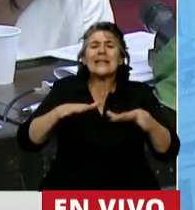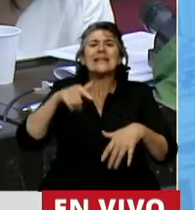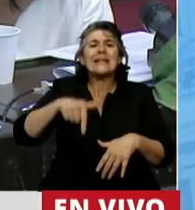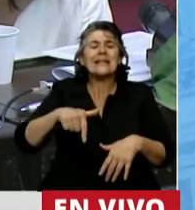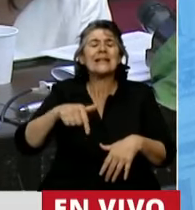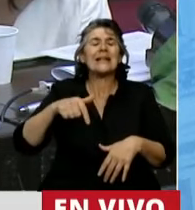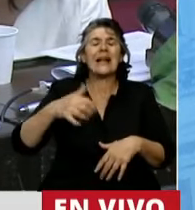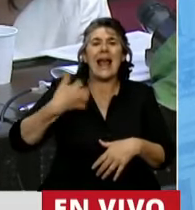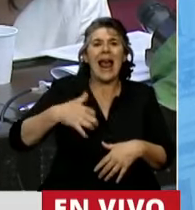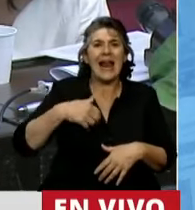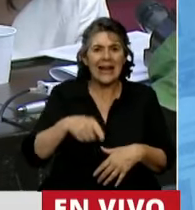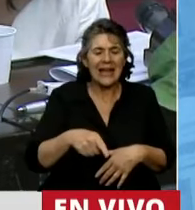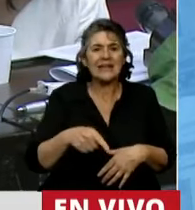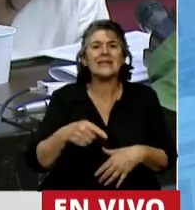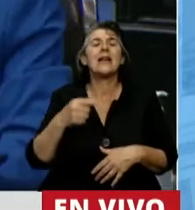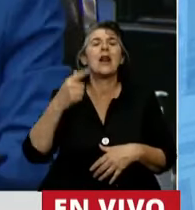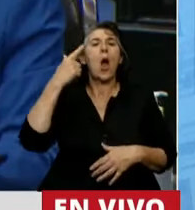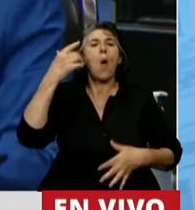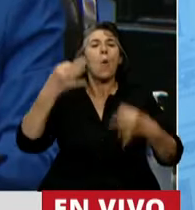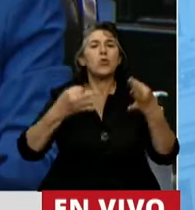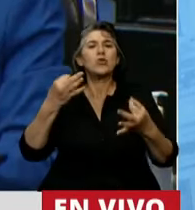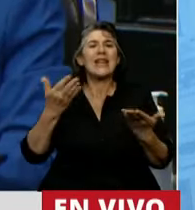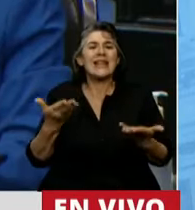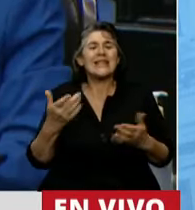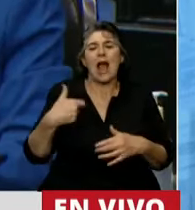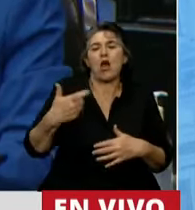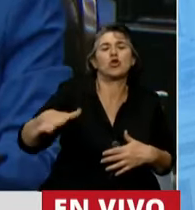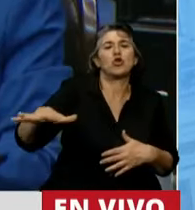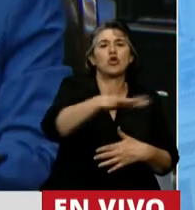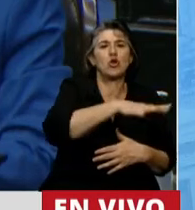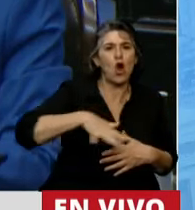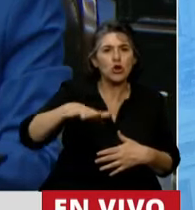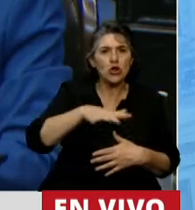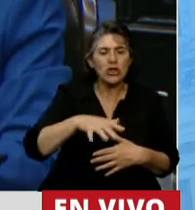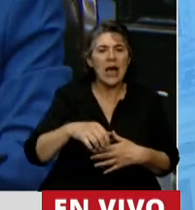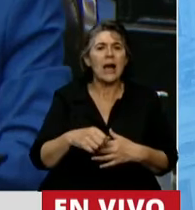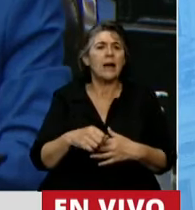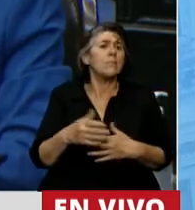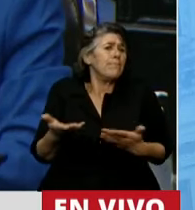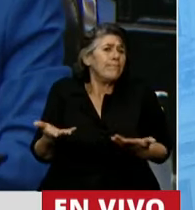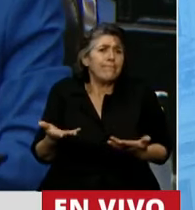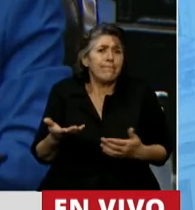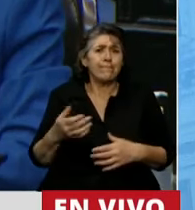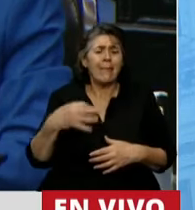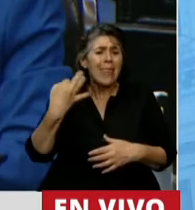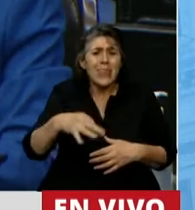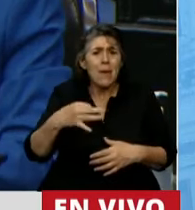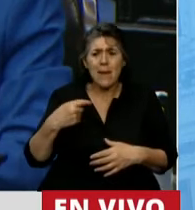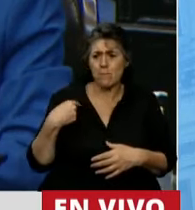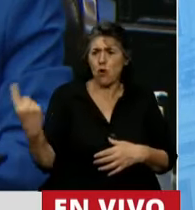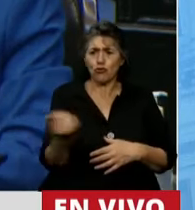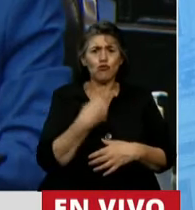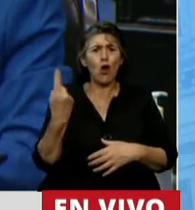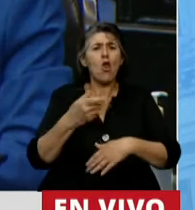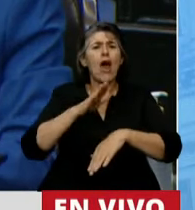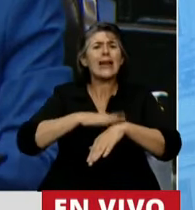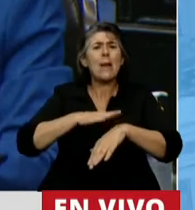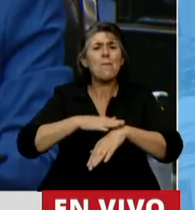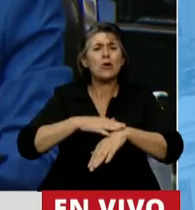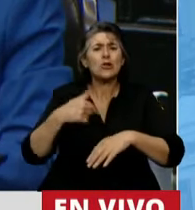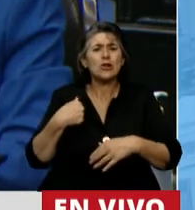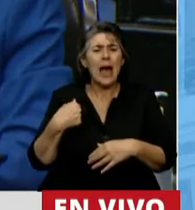real, justicia social. Y acá también tenemos que hacernos cargo, porque el aborto, que no es un hecho aislado, que se